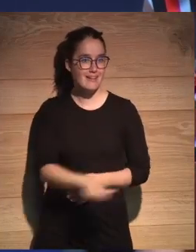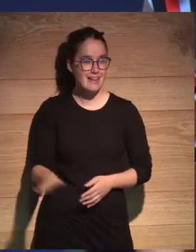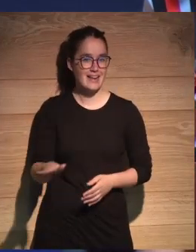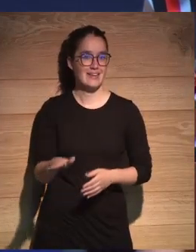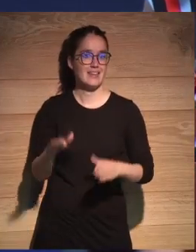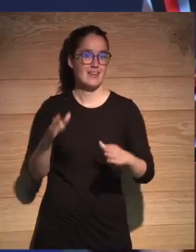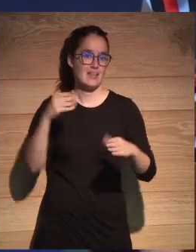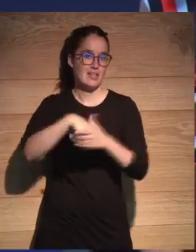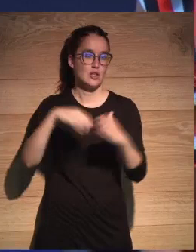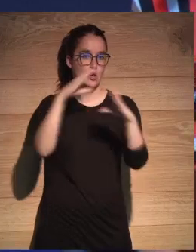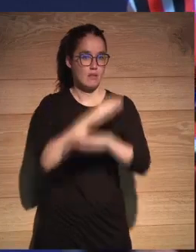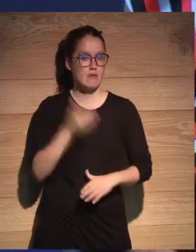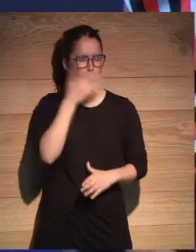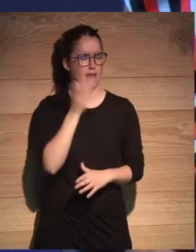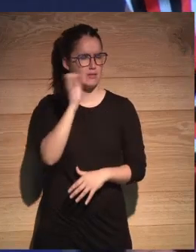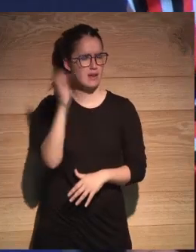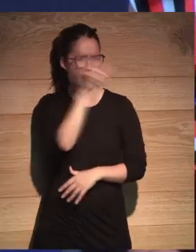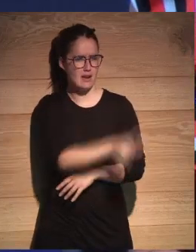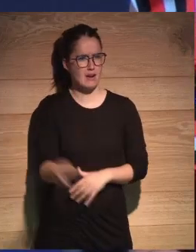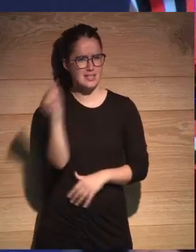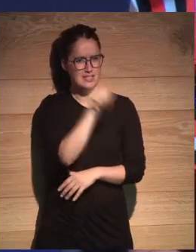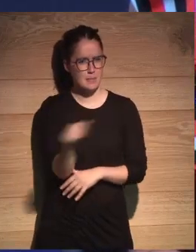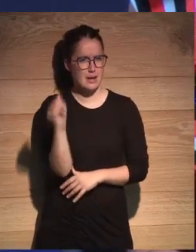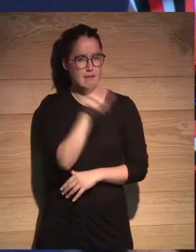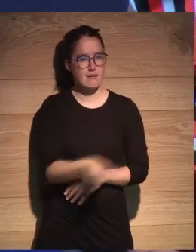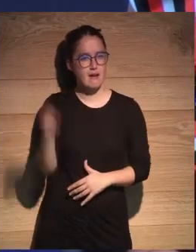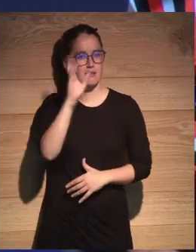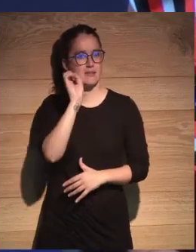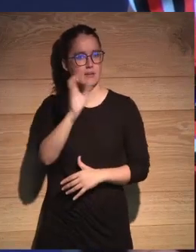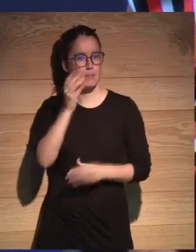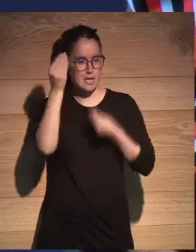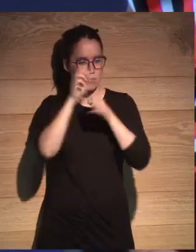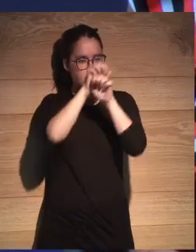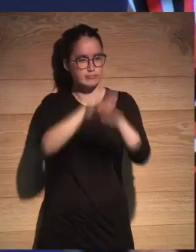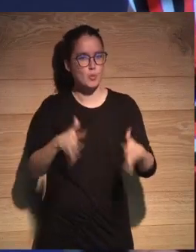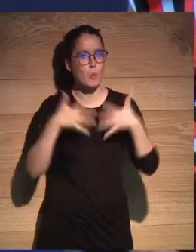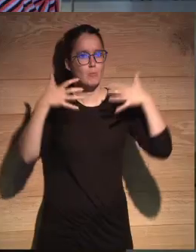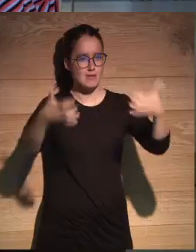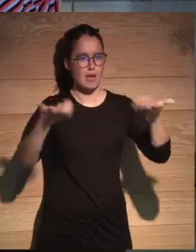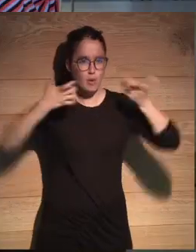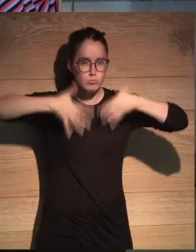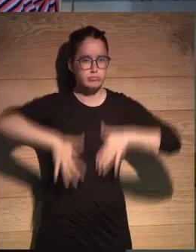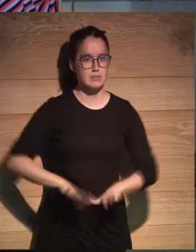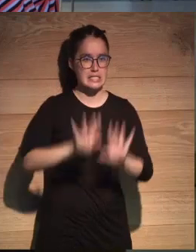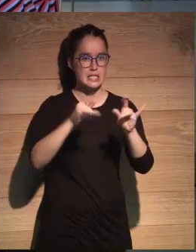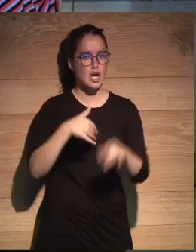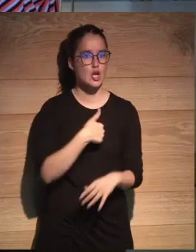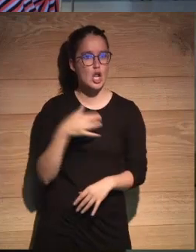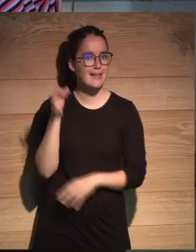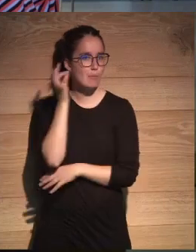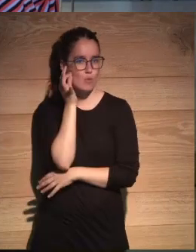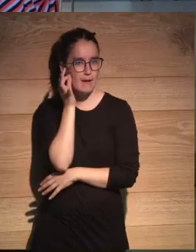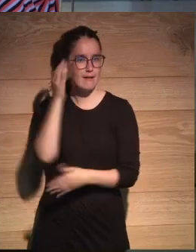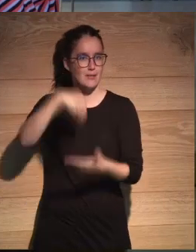en los que se va a dar charlas insistentemente durante toda esa semana, yo creo que sí se está transmitiendo un mensaje que está calando, ¿no? Del papel que la